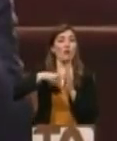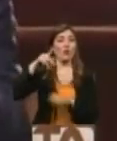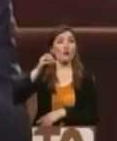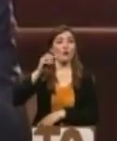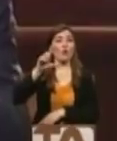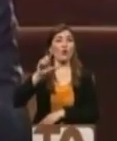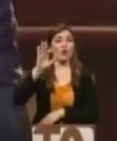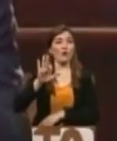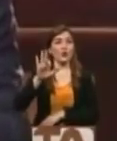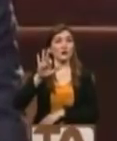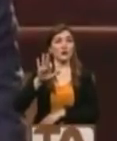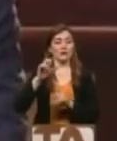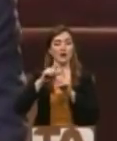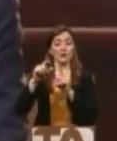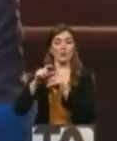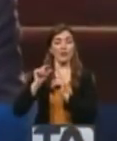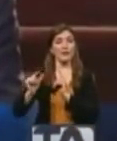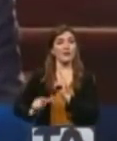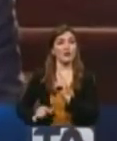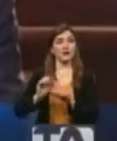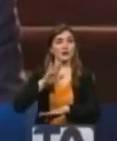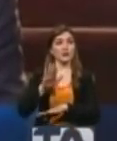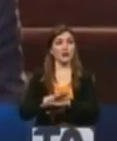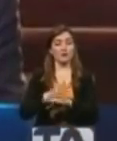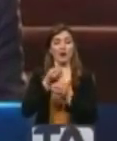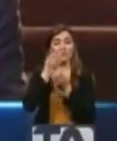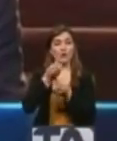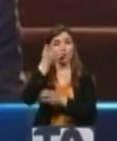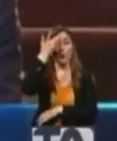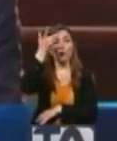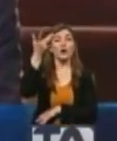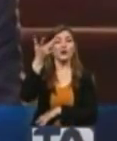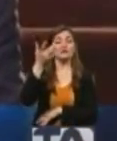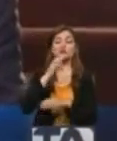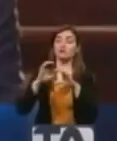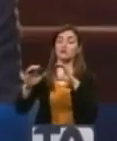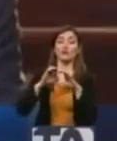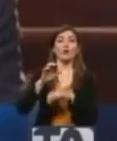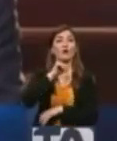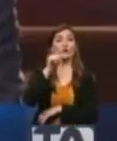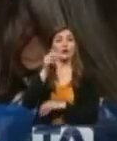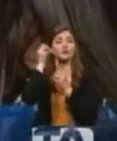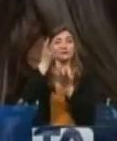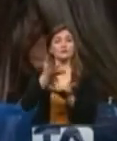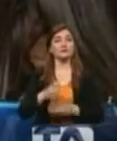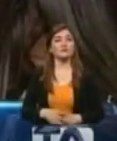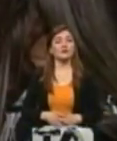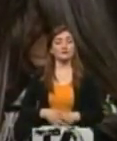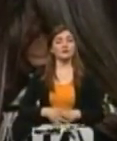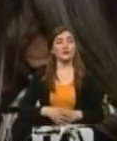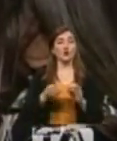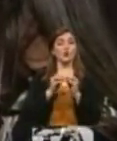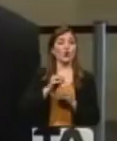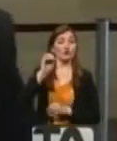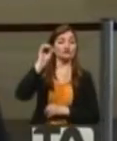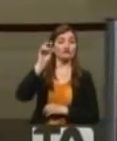detalle, palabra por palabra, la razón de mis dichos y, por supuesto, lo que aún me falta por decir. Desde Creo insistirán